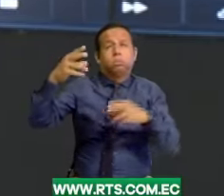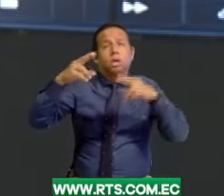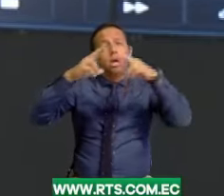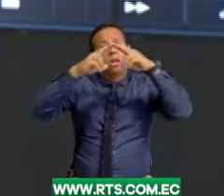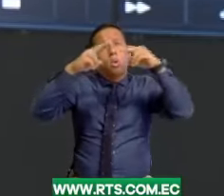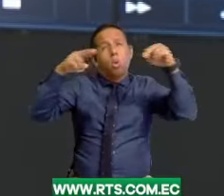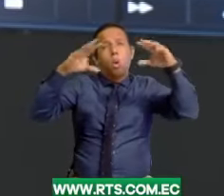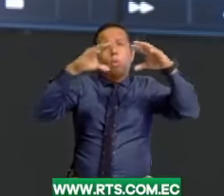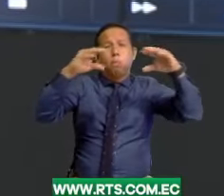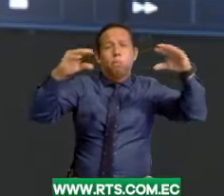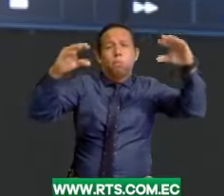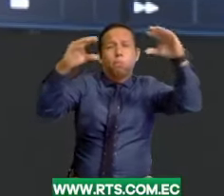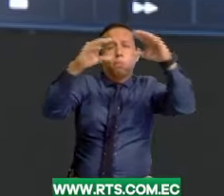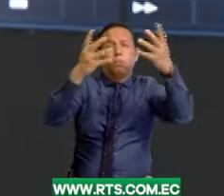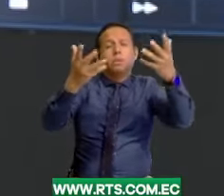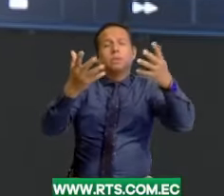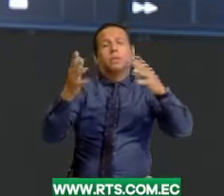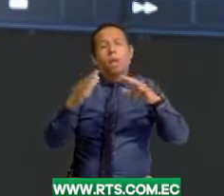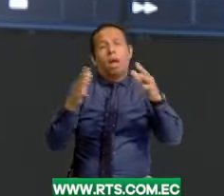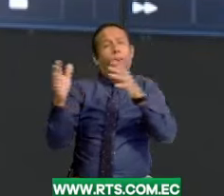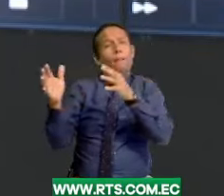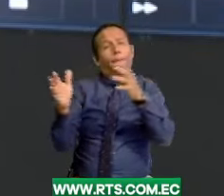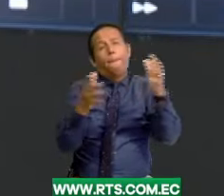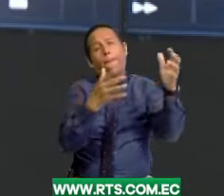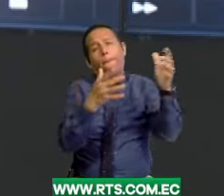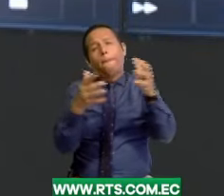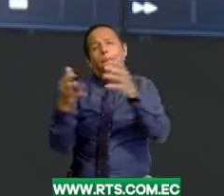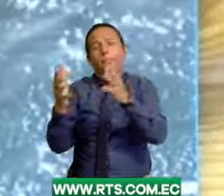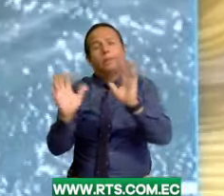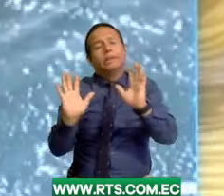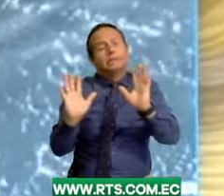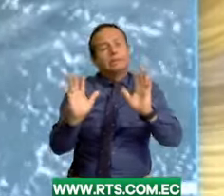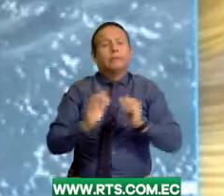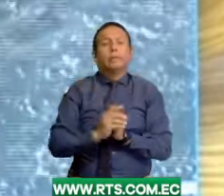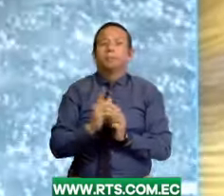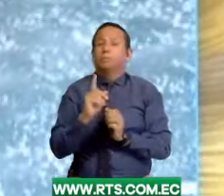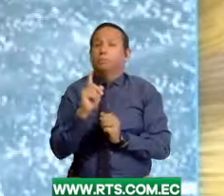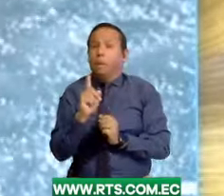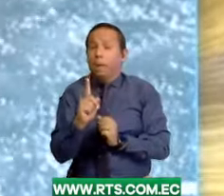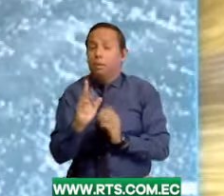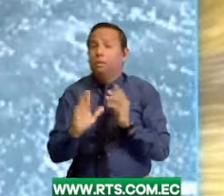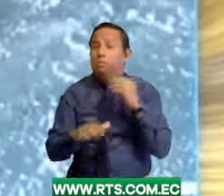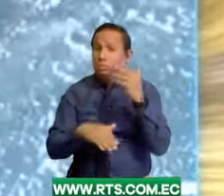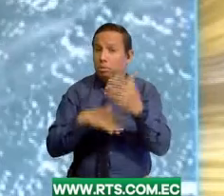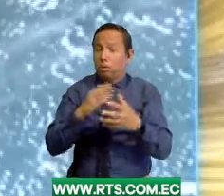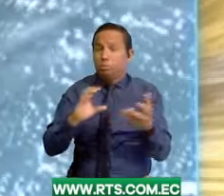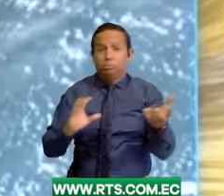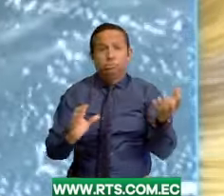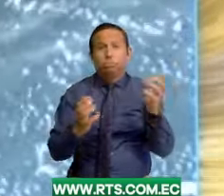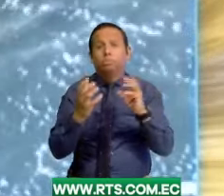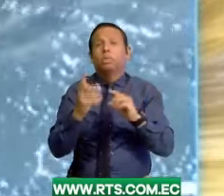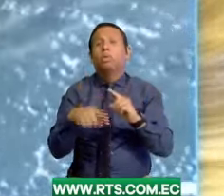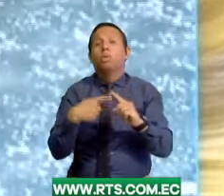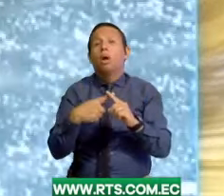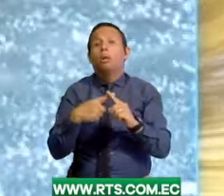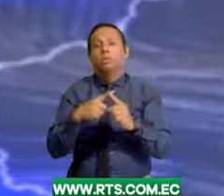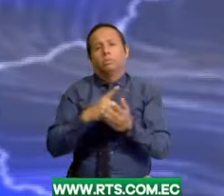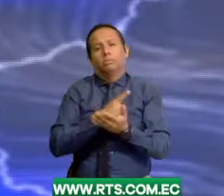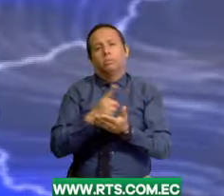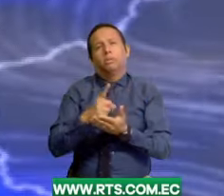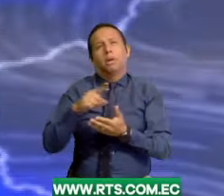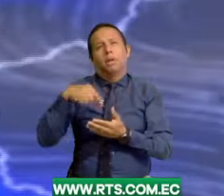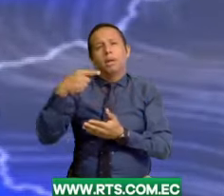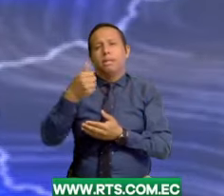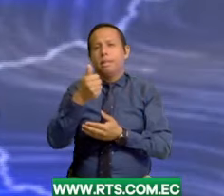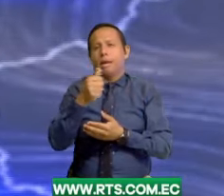precipitación aislado en las cordilleras sí se van a generar Pero serían pues ocasionales sin embargo la situación podría cambiar a partir del próximo 10 de noviembre